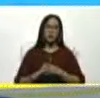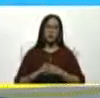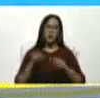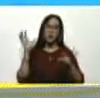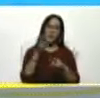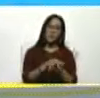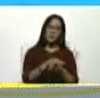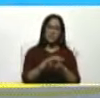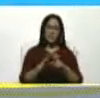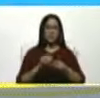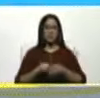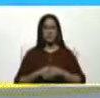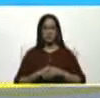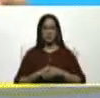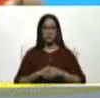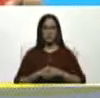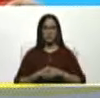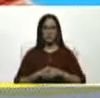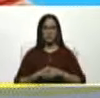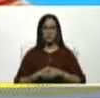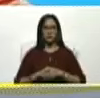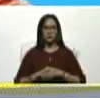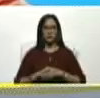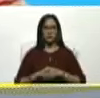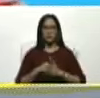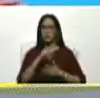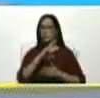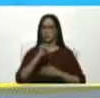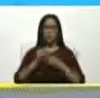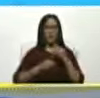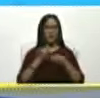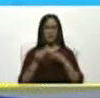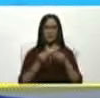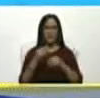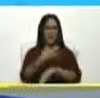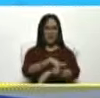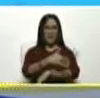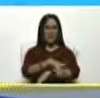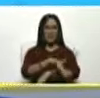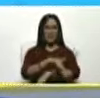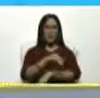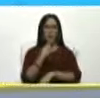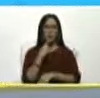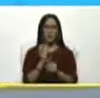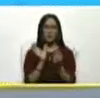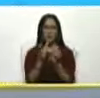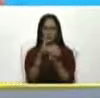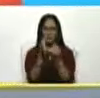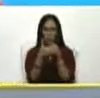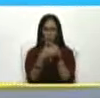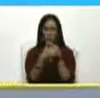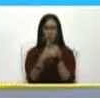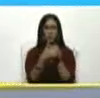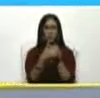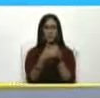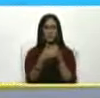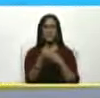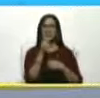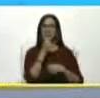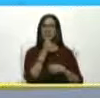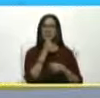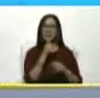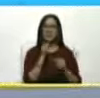persiguen, que ya no lo hacen en las calles, que lo hacen escondido. ¿Y tú sabes quién te